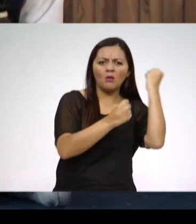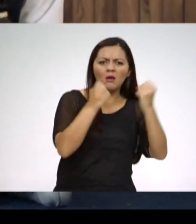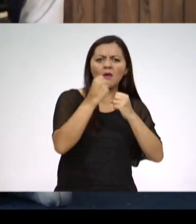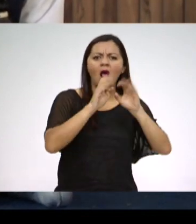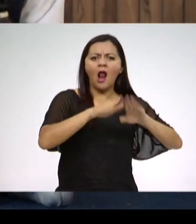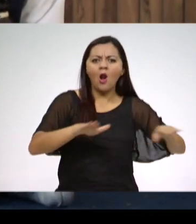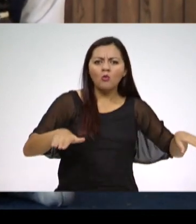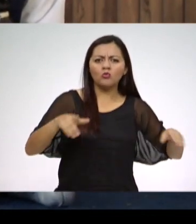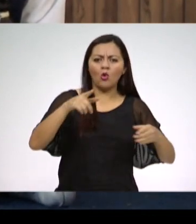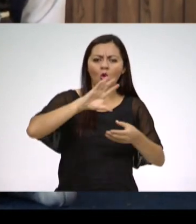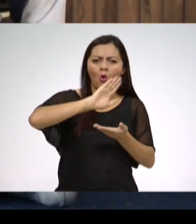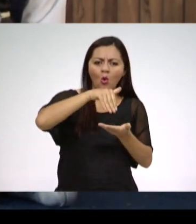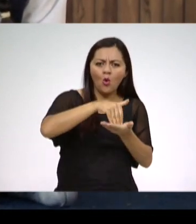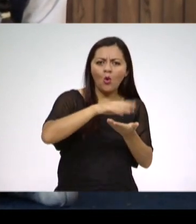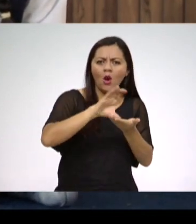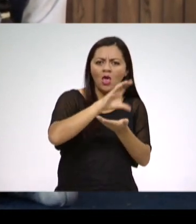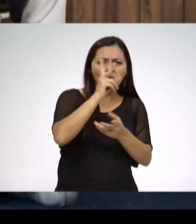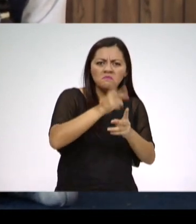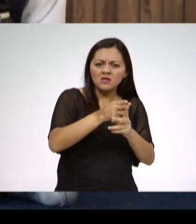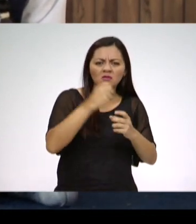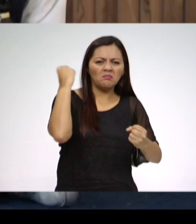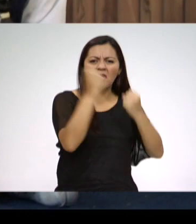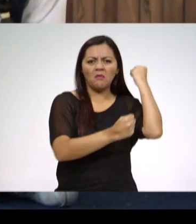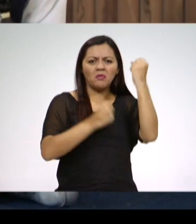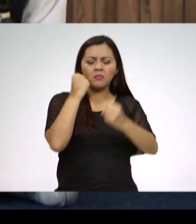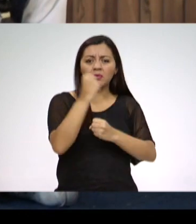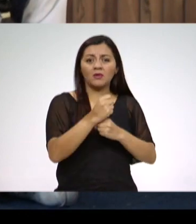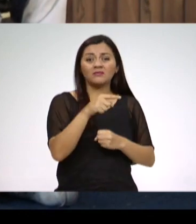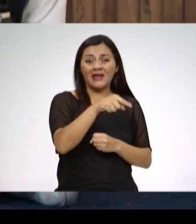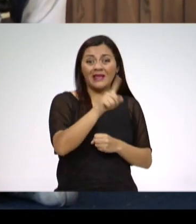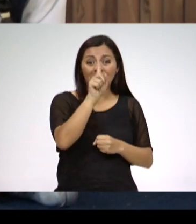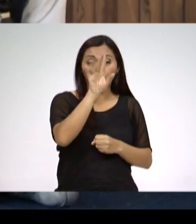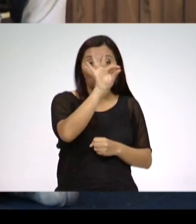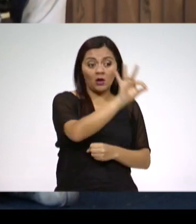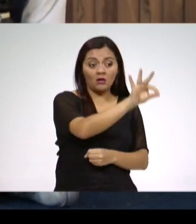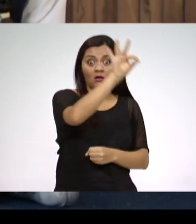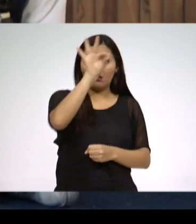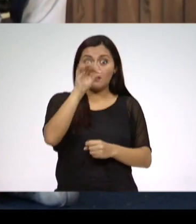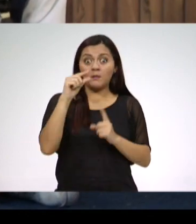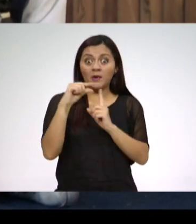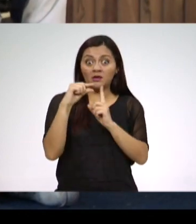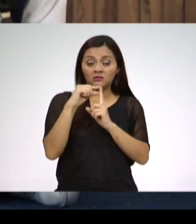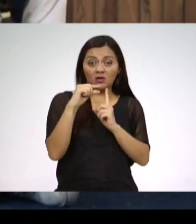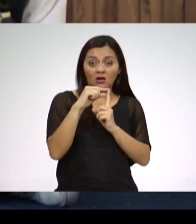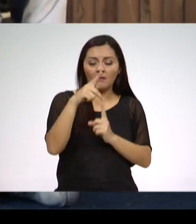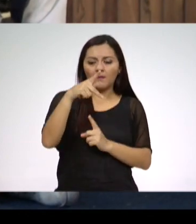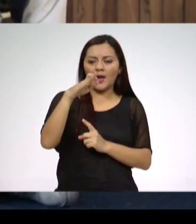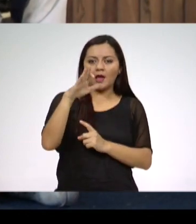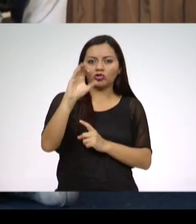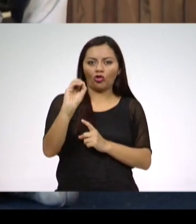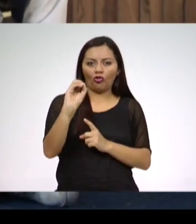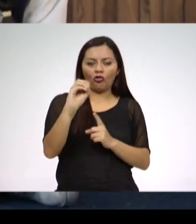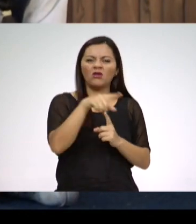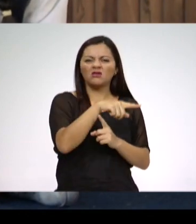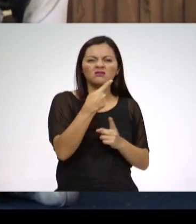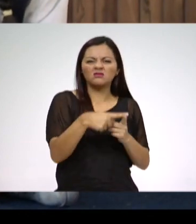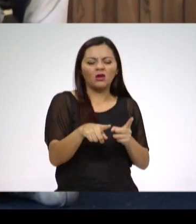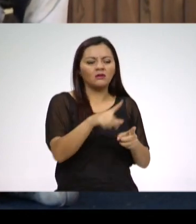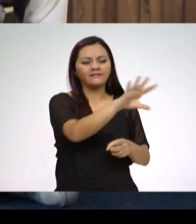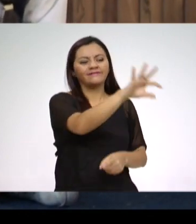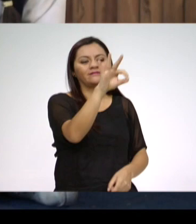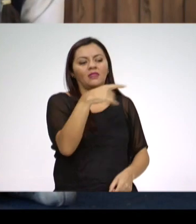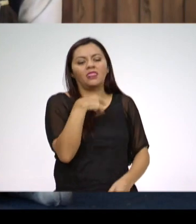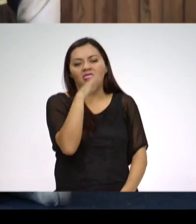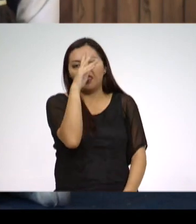colegio, ya que a veces le cogen a un pato, como se dice vulgarmente, le tratan de una manera súper fea, ya